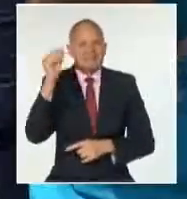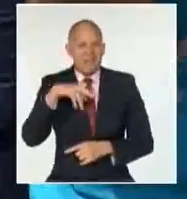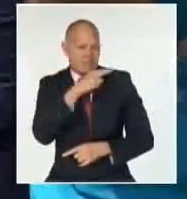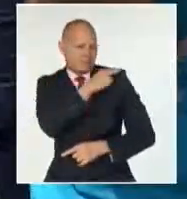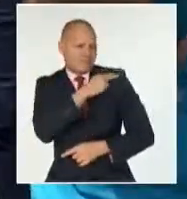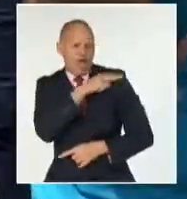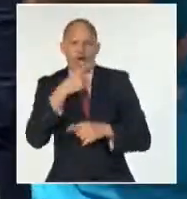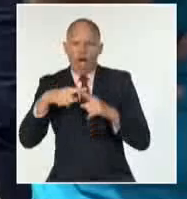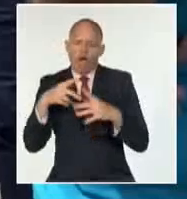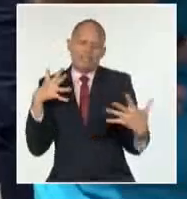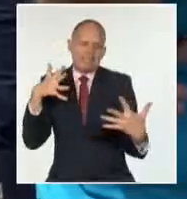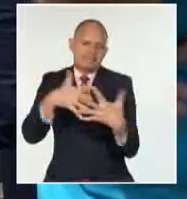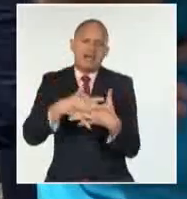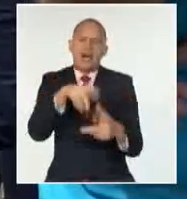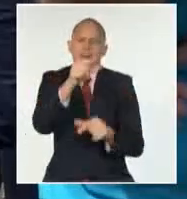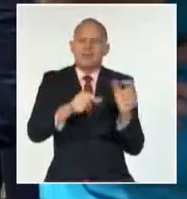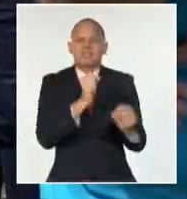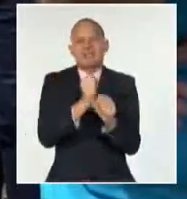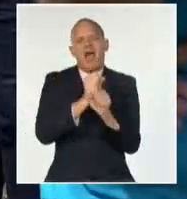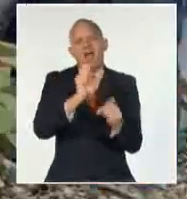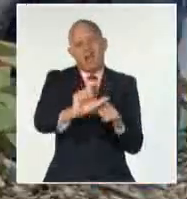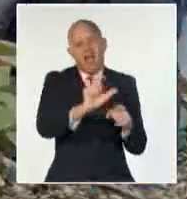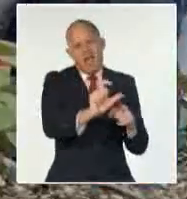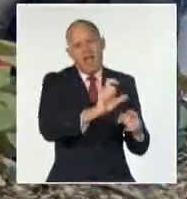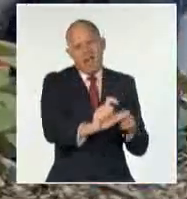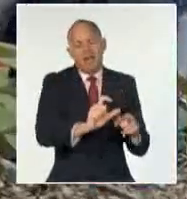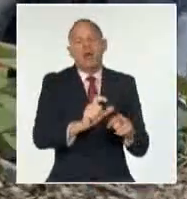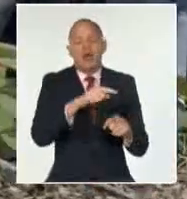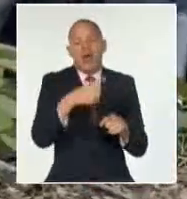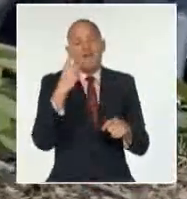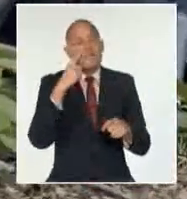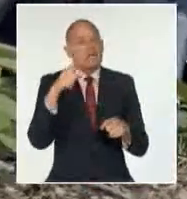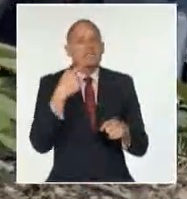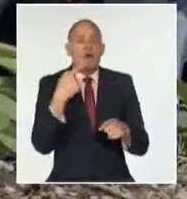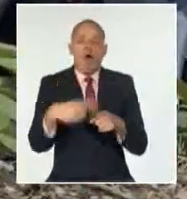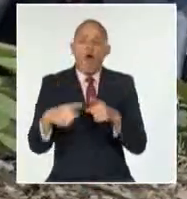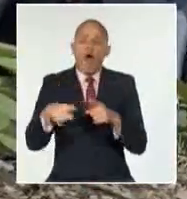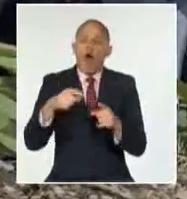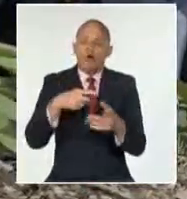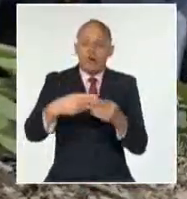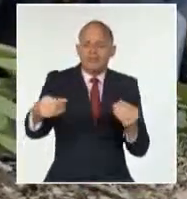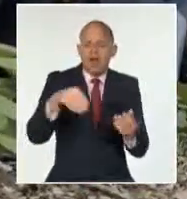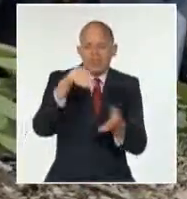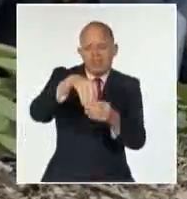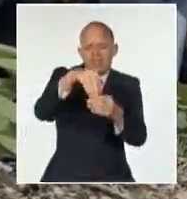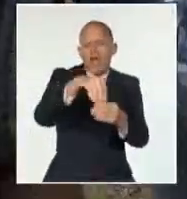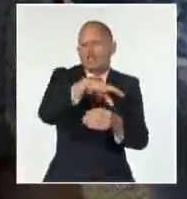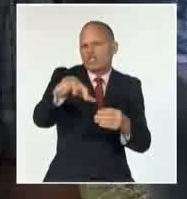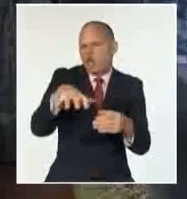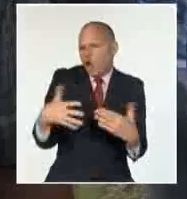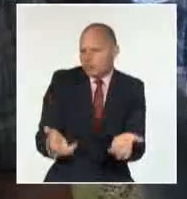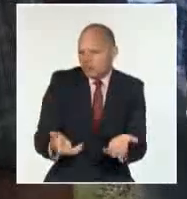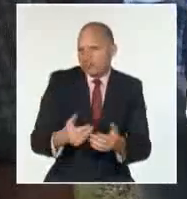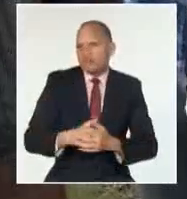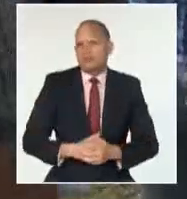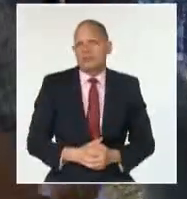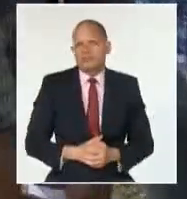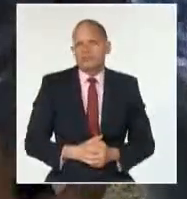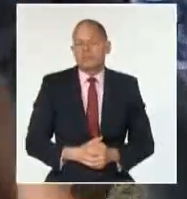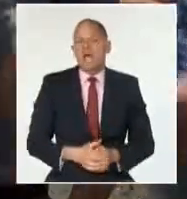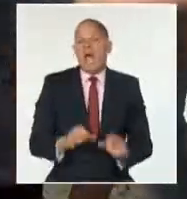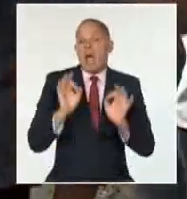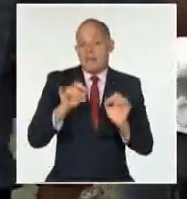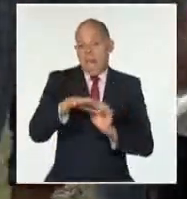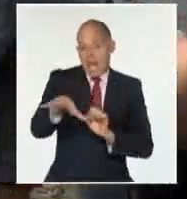así como en la evaluación de las necesidades de alimentos, la selección de las áreas de siembra y los encargados de hacerlo. En la finca